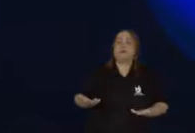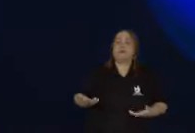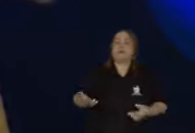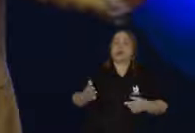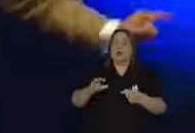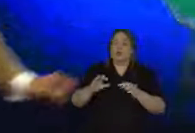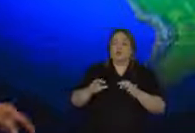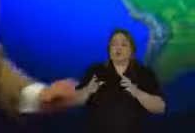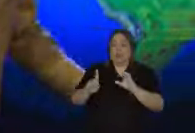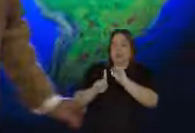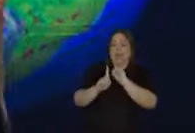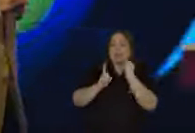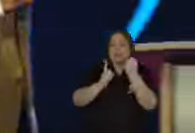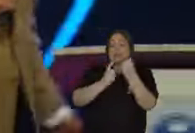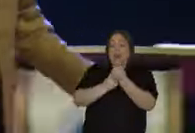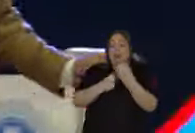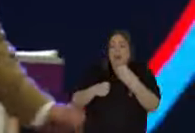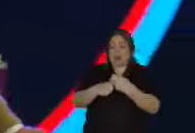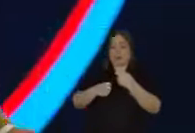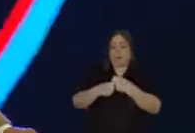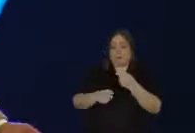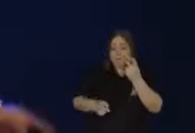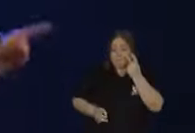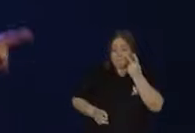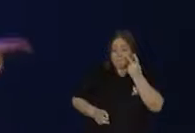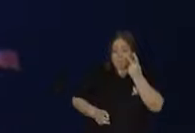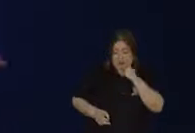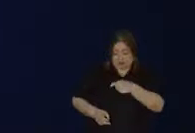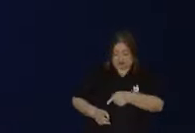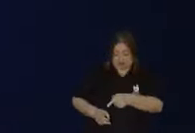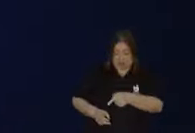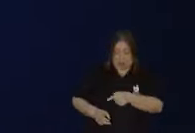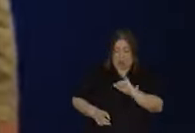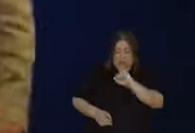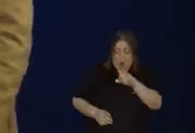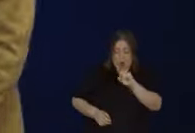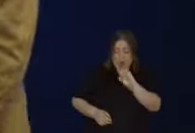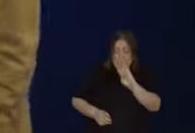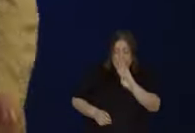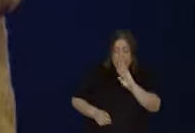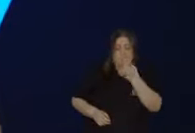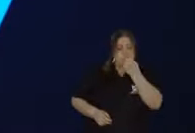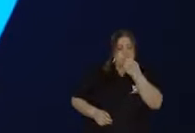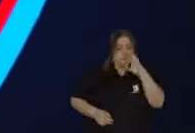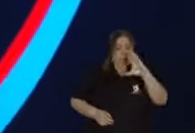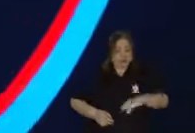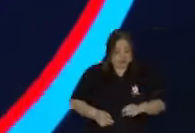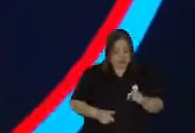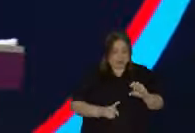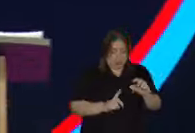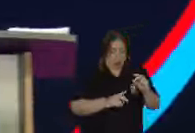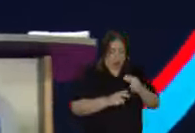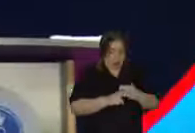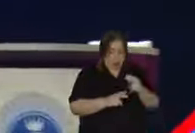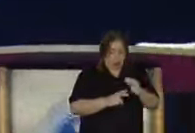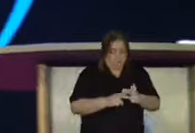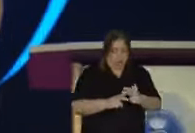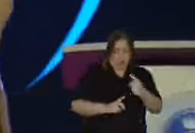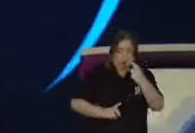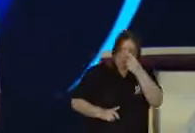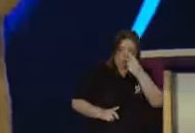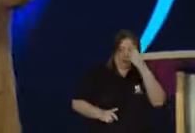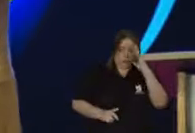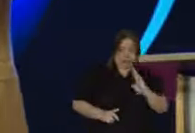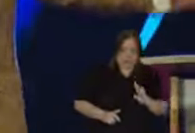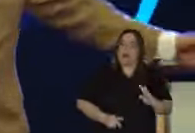de las circunstancias de la vida y vas a ver cómo no maldice en tu propia cara. ¡Wow! Has bendecido la obra de sus manos.